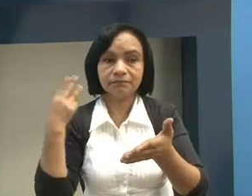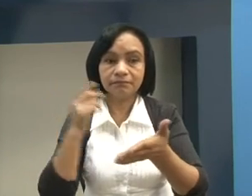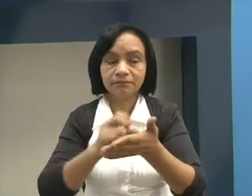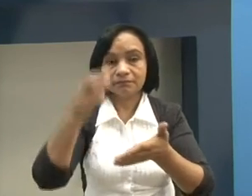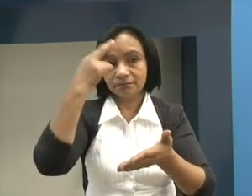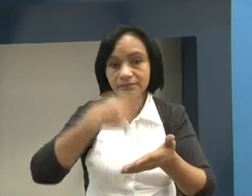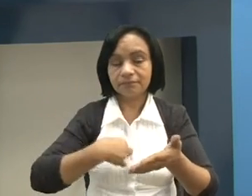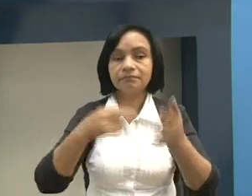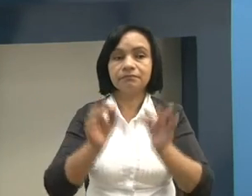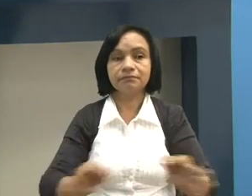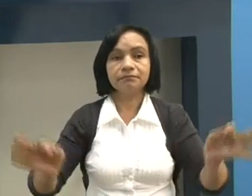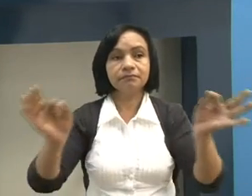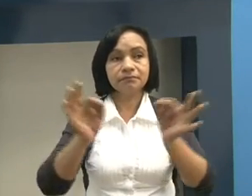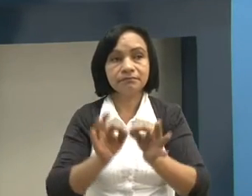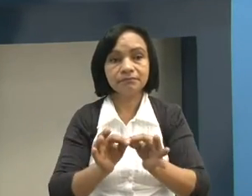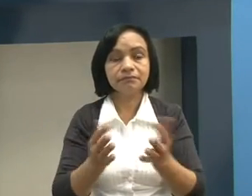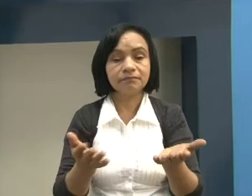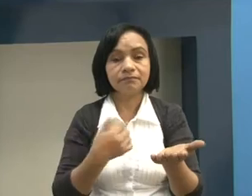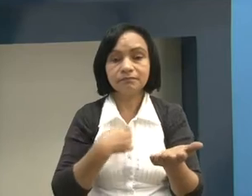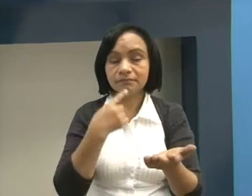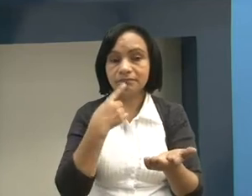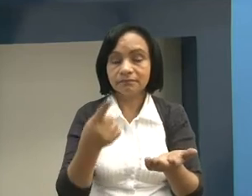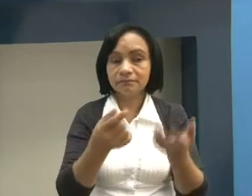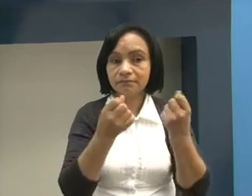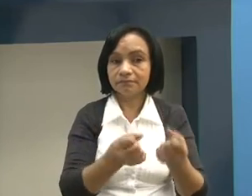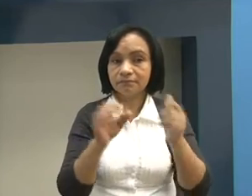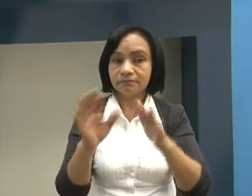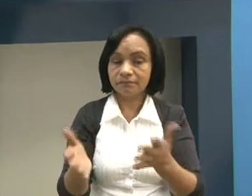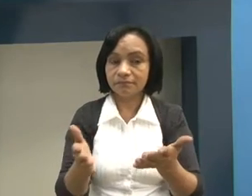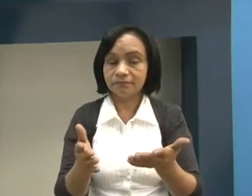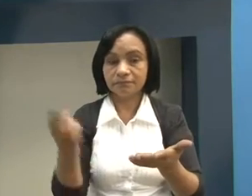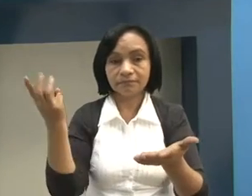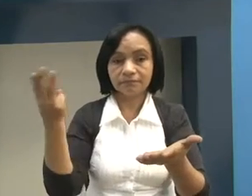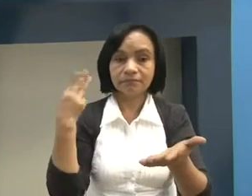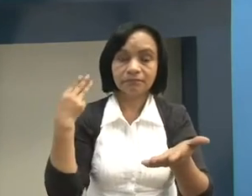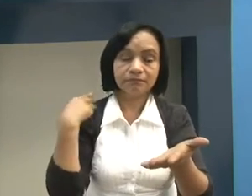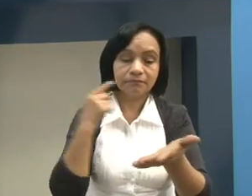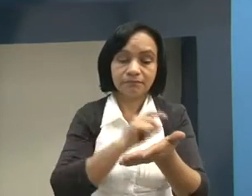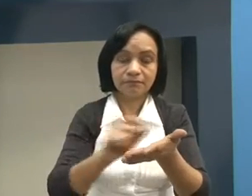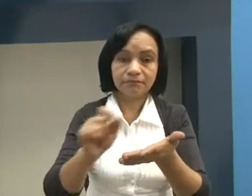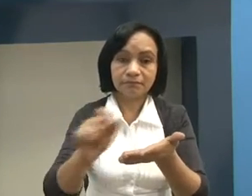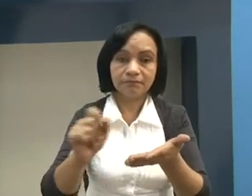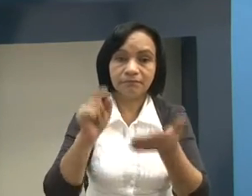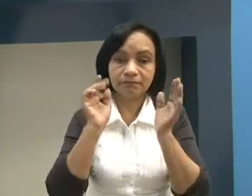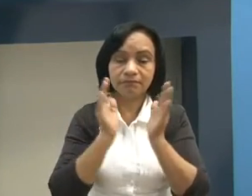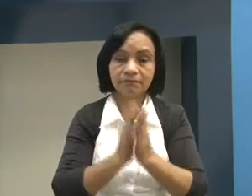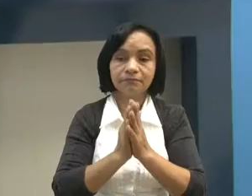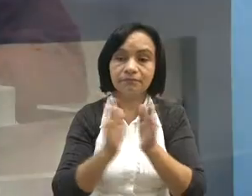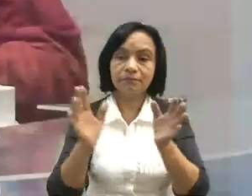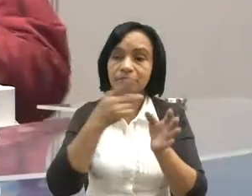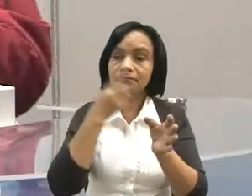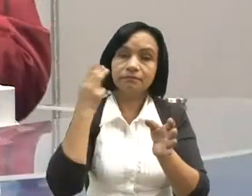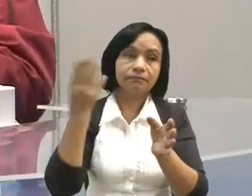gran responsabilidad. Y yo siempre le he dicho a los compañeros y a las compañeras maestros, incorporemos a los padres y